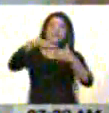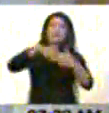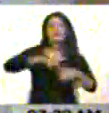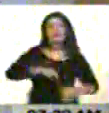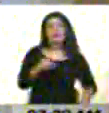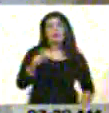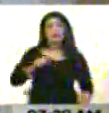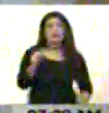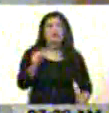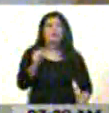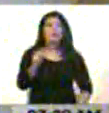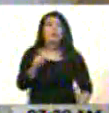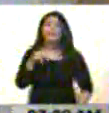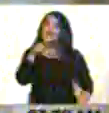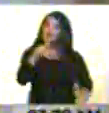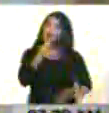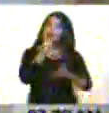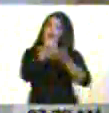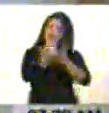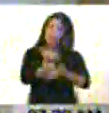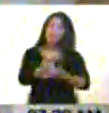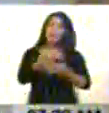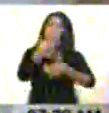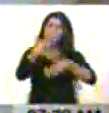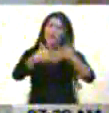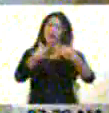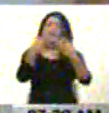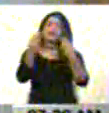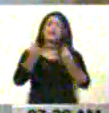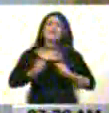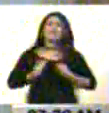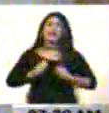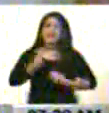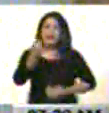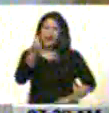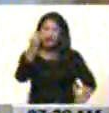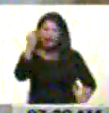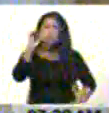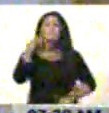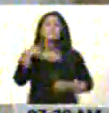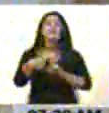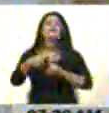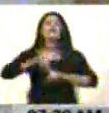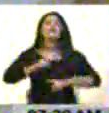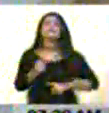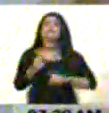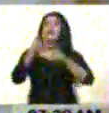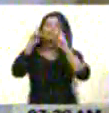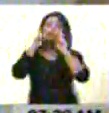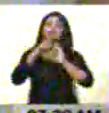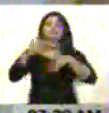Eso también va a ayudar a mejorar la calidad de nuestros funcionarios policiales.